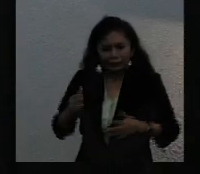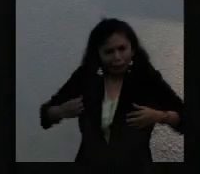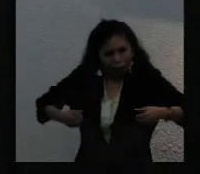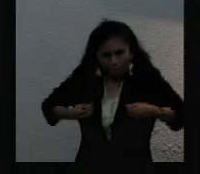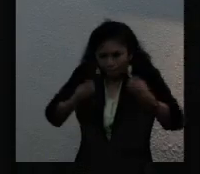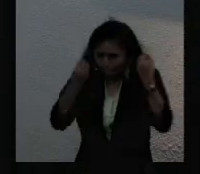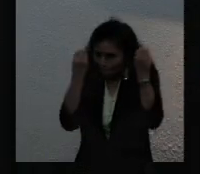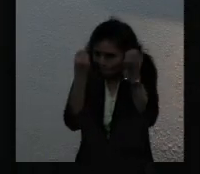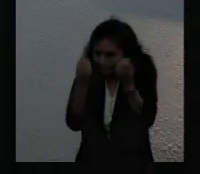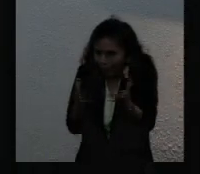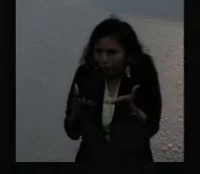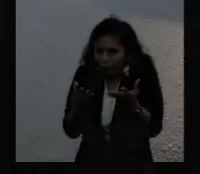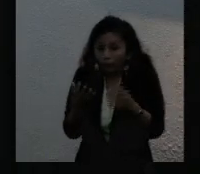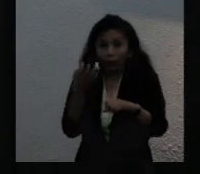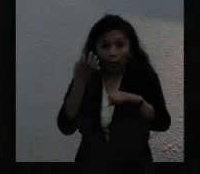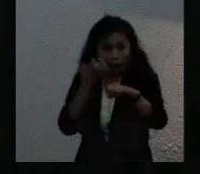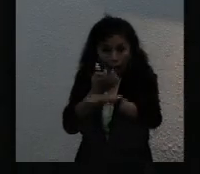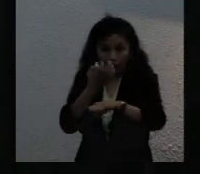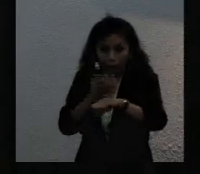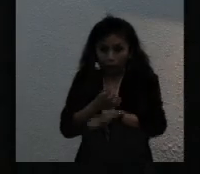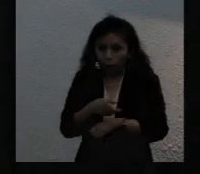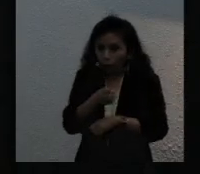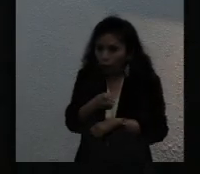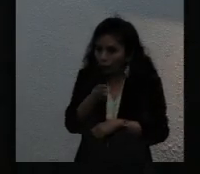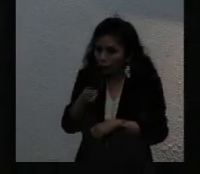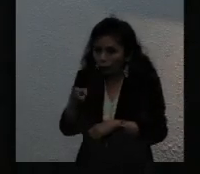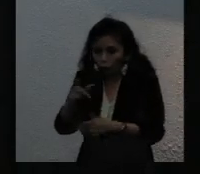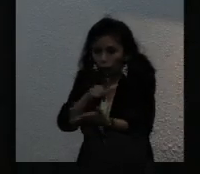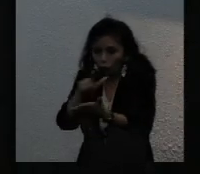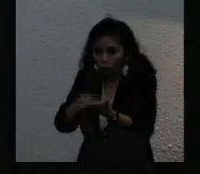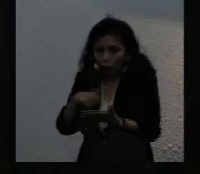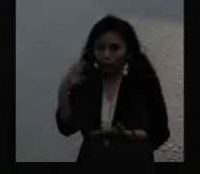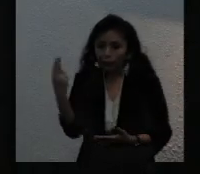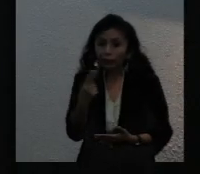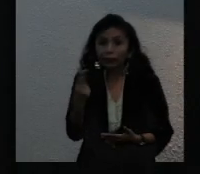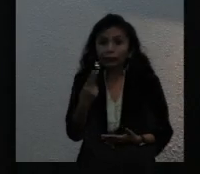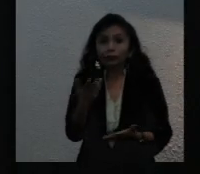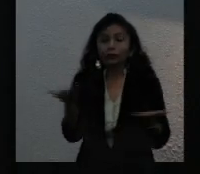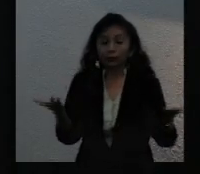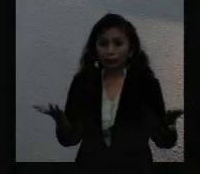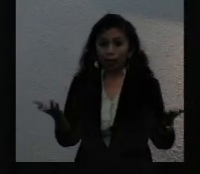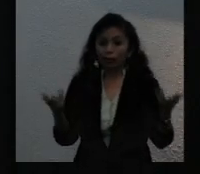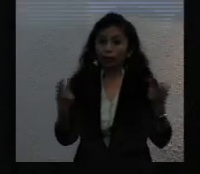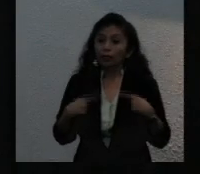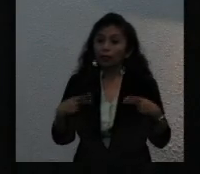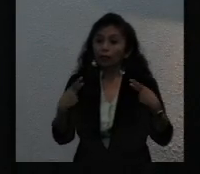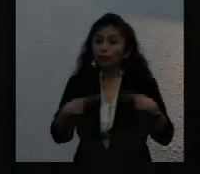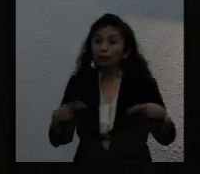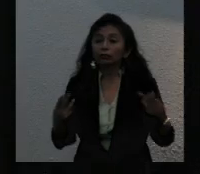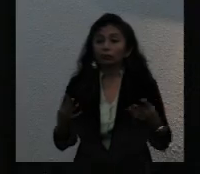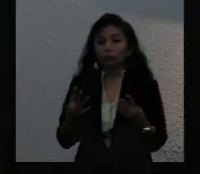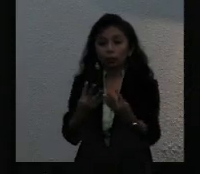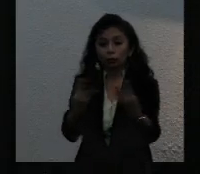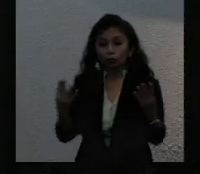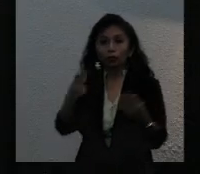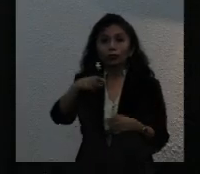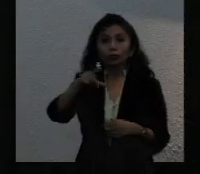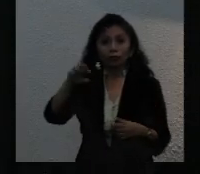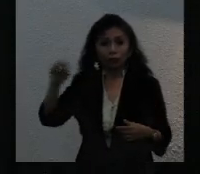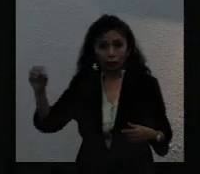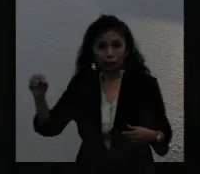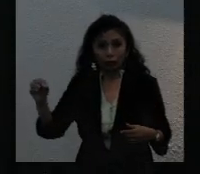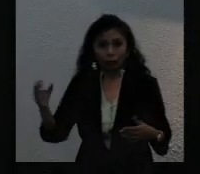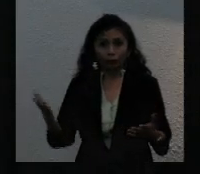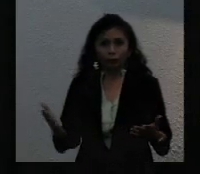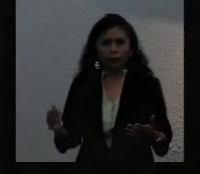y capacidades del estado donde deben estar, al servicio de las y los quintanarroenses y nunca